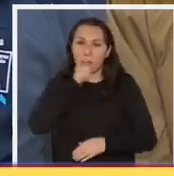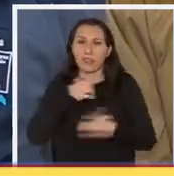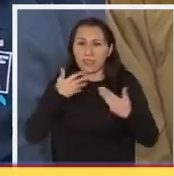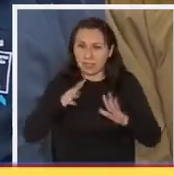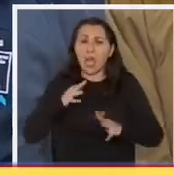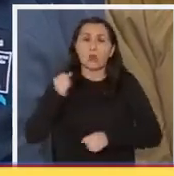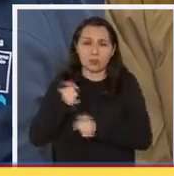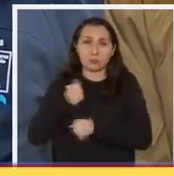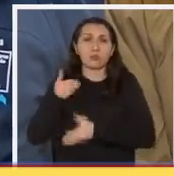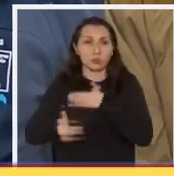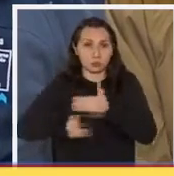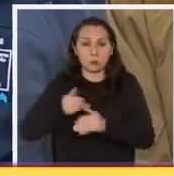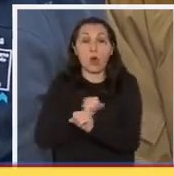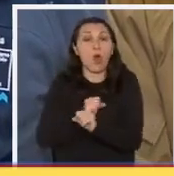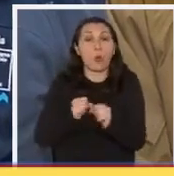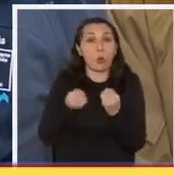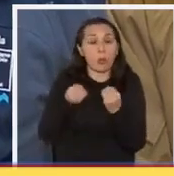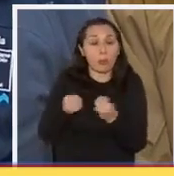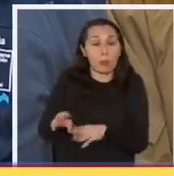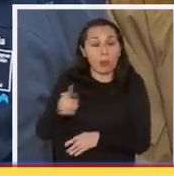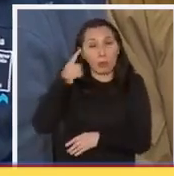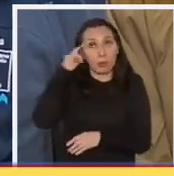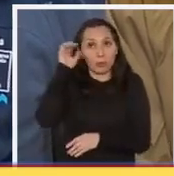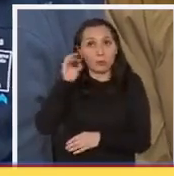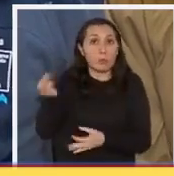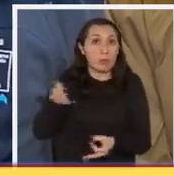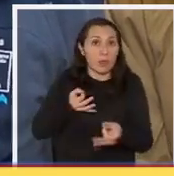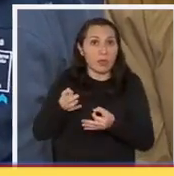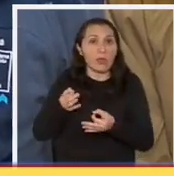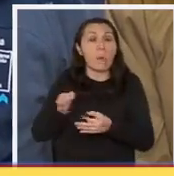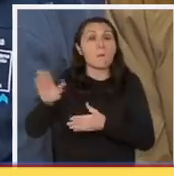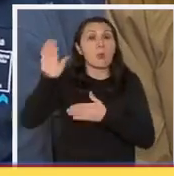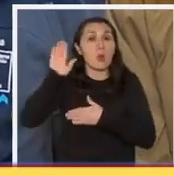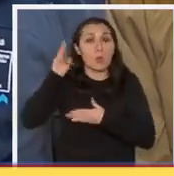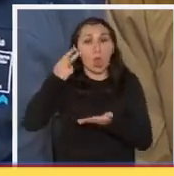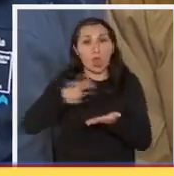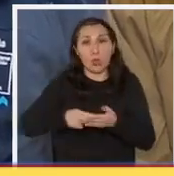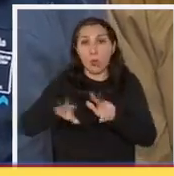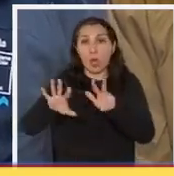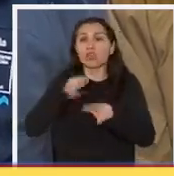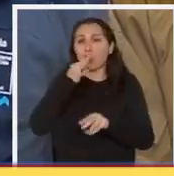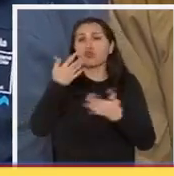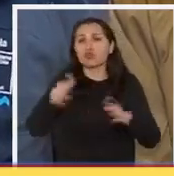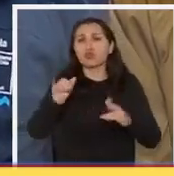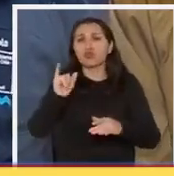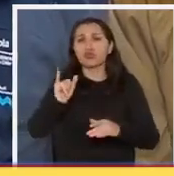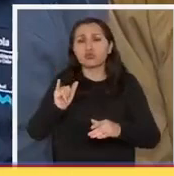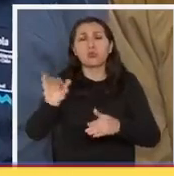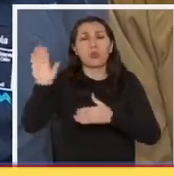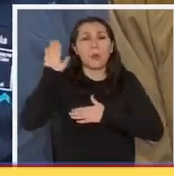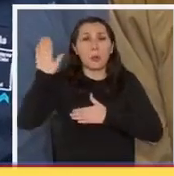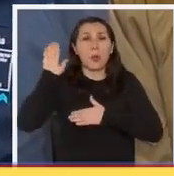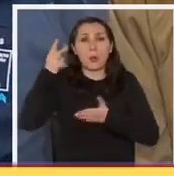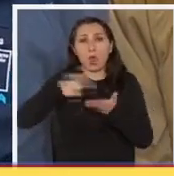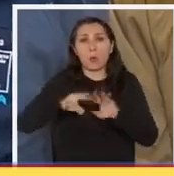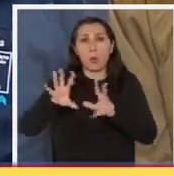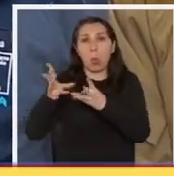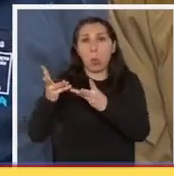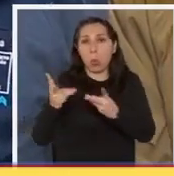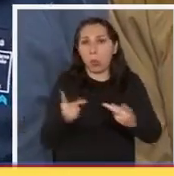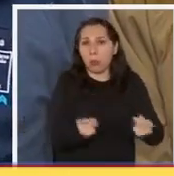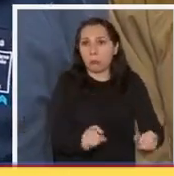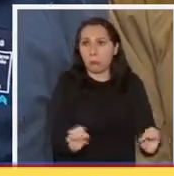se está trabajando, pero no podemos perder de vista porque ya nos contaban de que acá hubo promesas del 2008 de tener un nuevo hospital y al final se terminó diluyendo en el